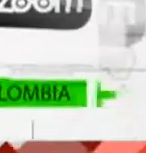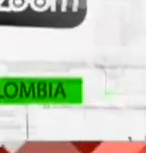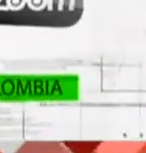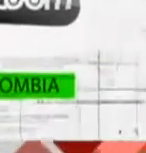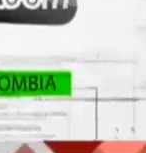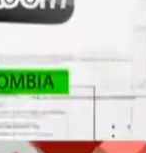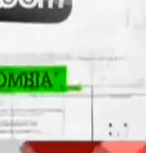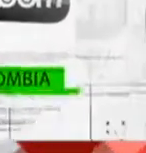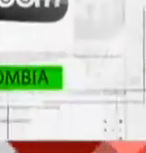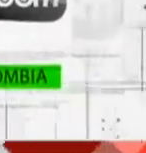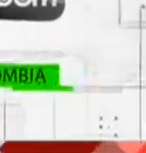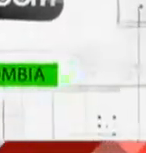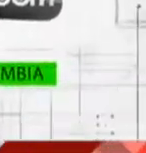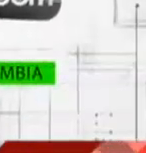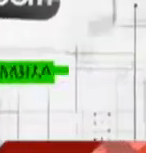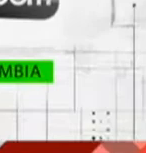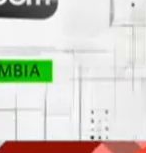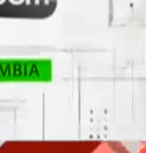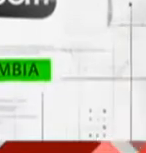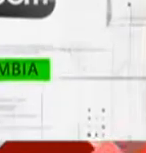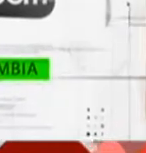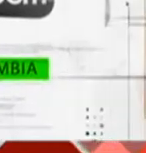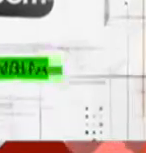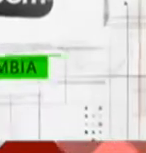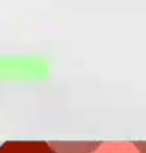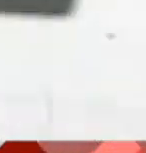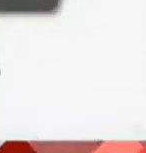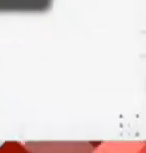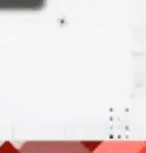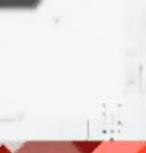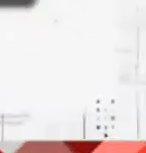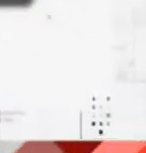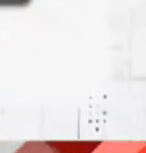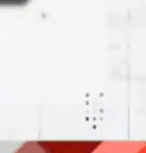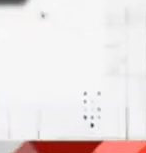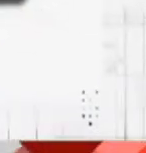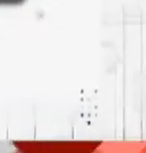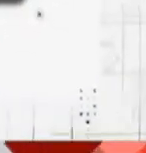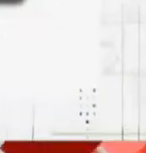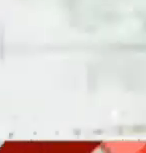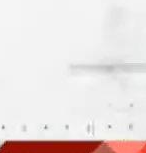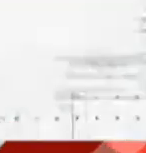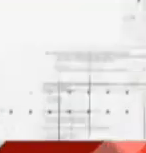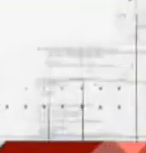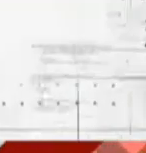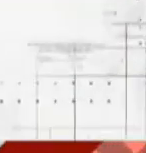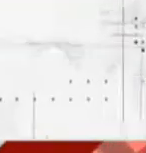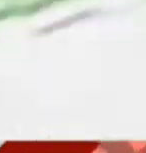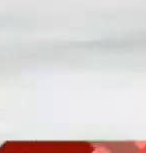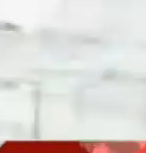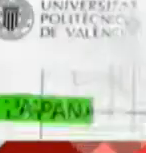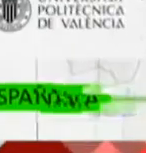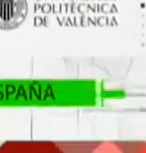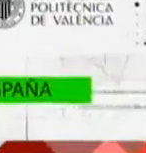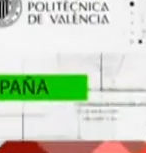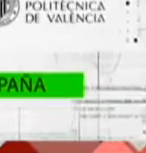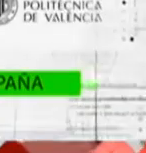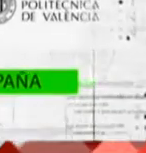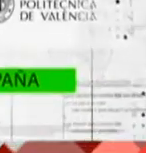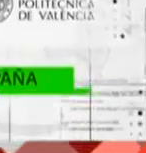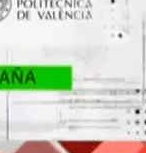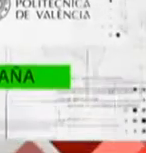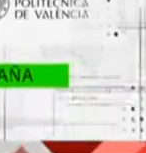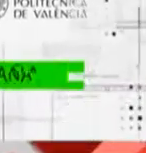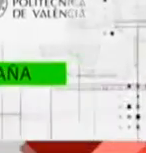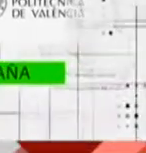y Culturales Iberoamericanas, ATEI, así como de agencias de noticias, instituciones, universidades y medios públicos